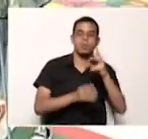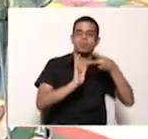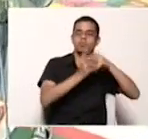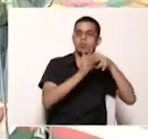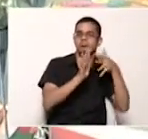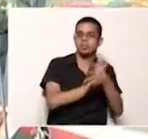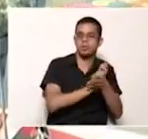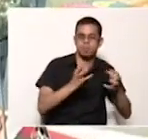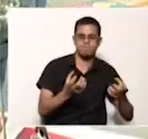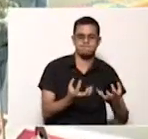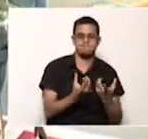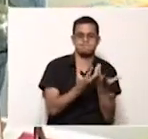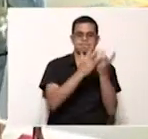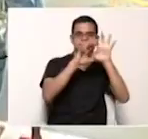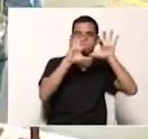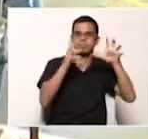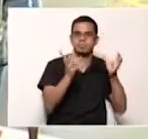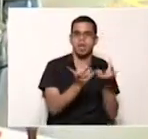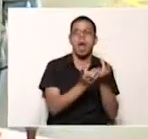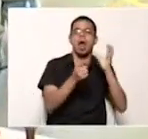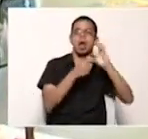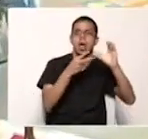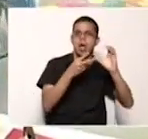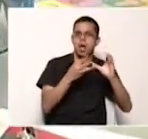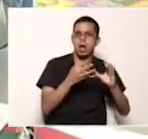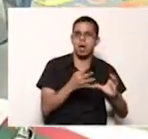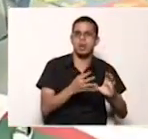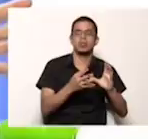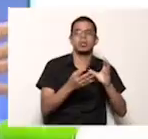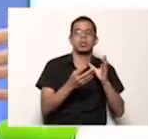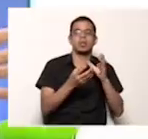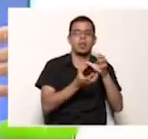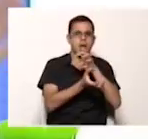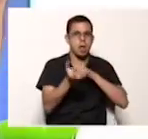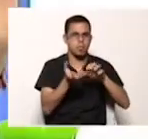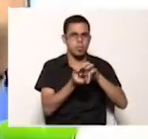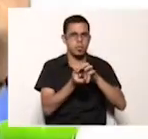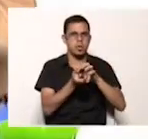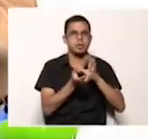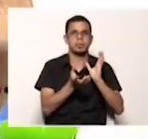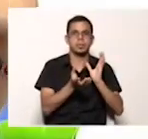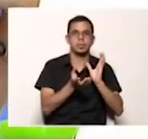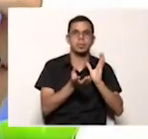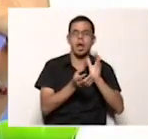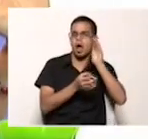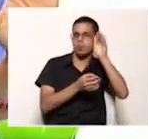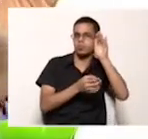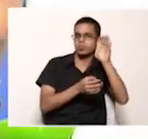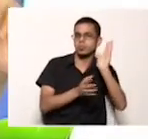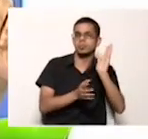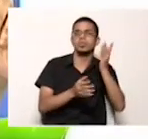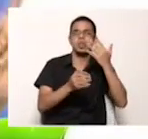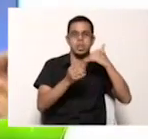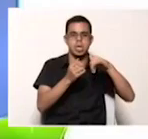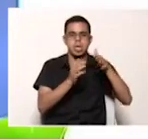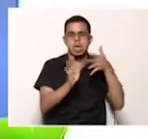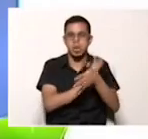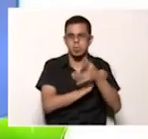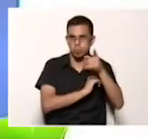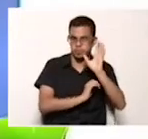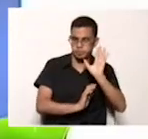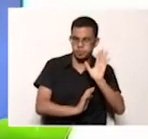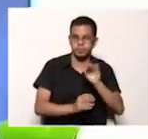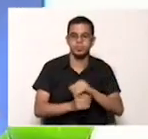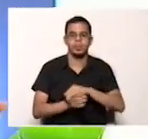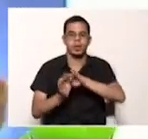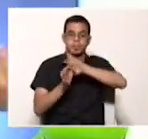ciertos aspectos básicos del calentamiento global, causas y posibles consecuencias, en líneas generales, para primer año. Ahora,